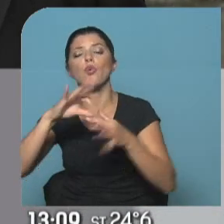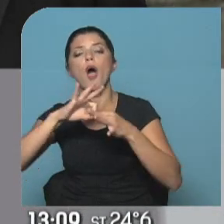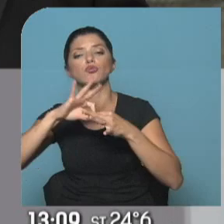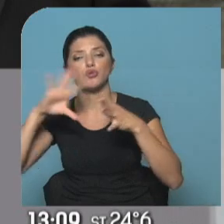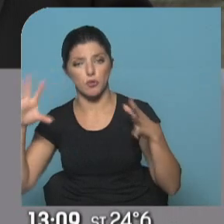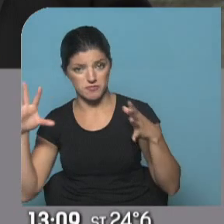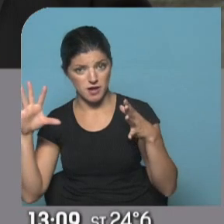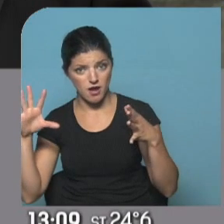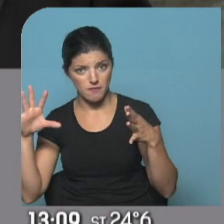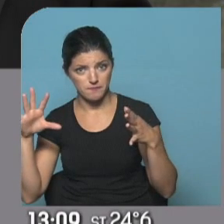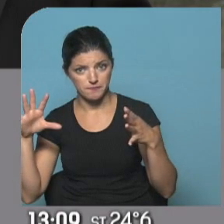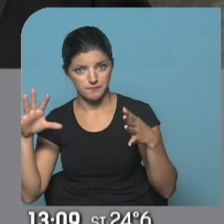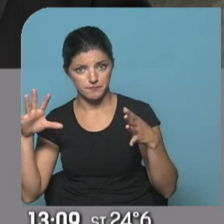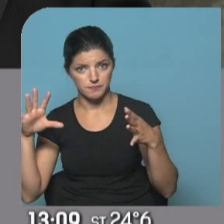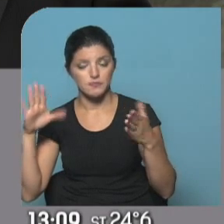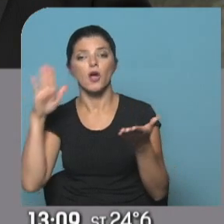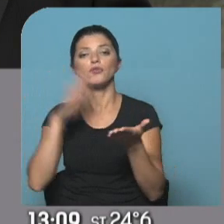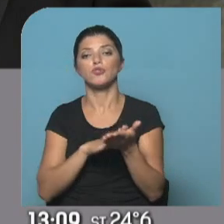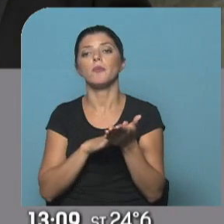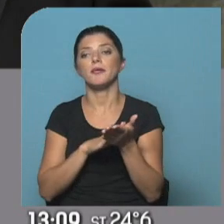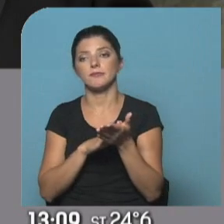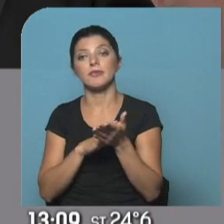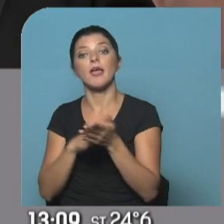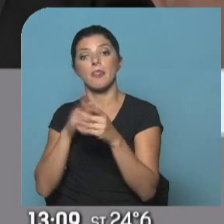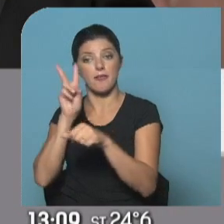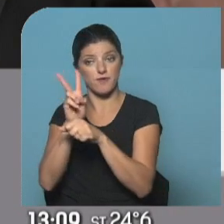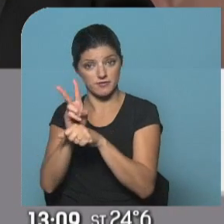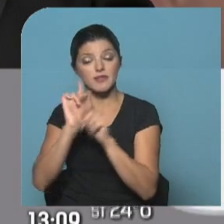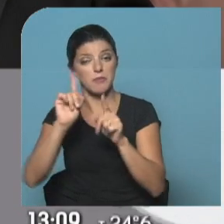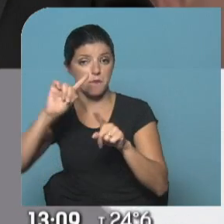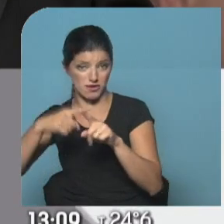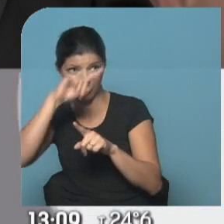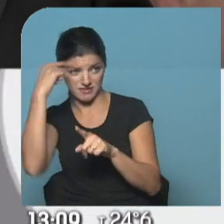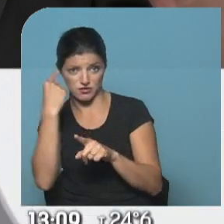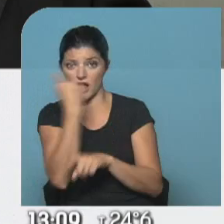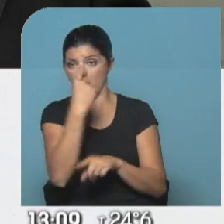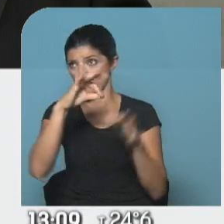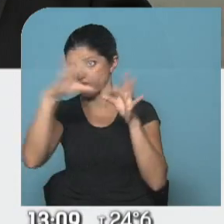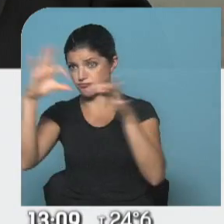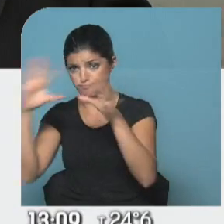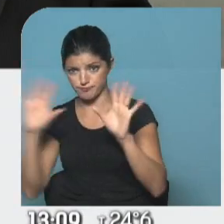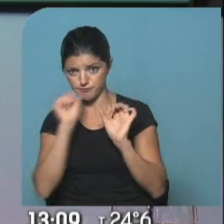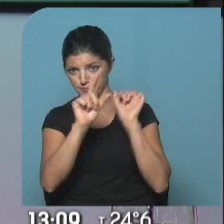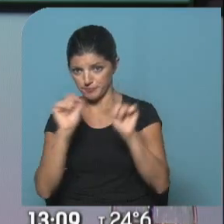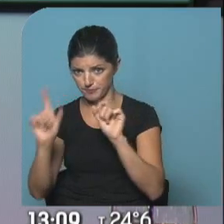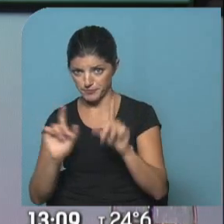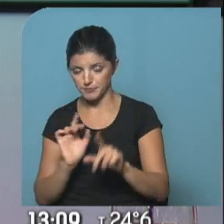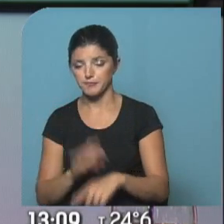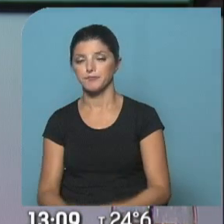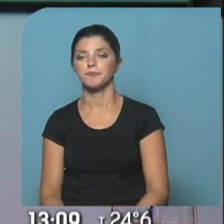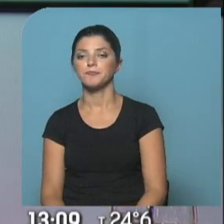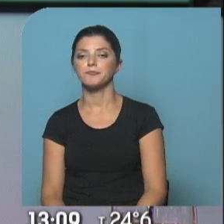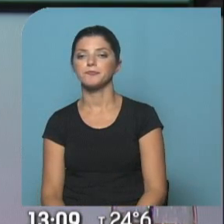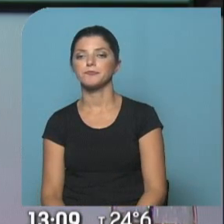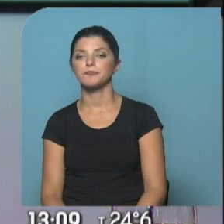autonomía respecto a lo que es la cuestión de la defensa y también yo diría la política exterior. Ruth, volviendo a la cuestión más de la